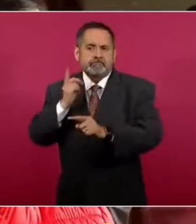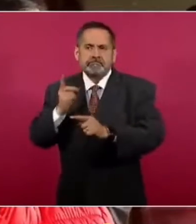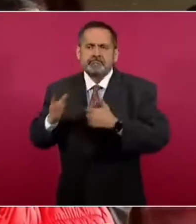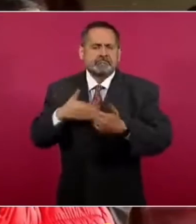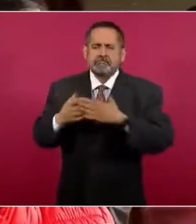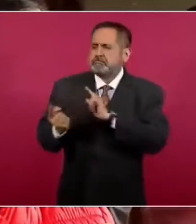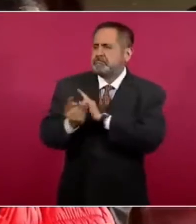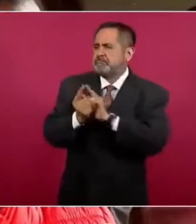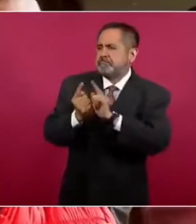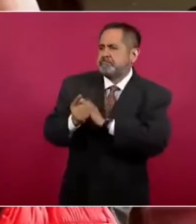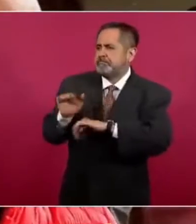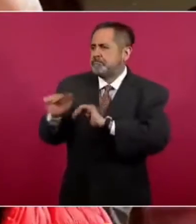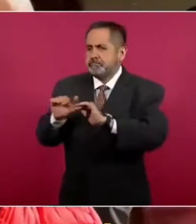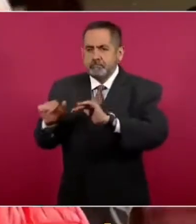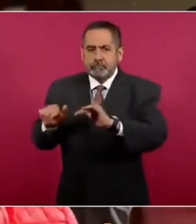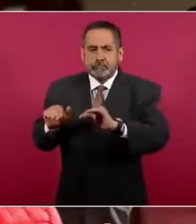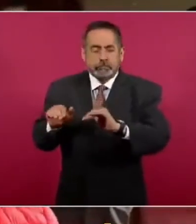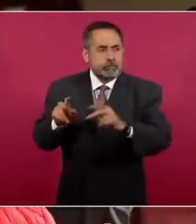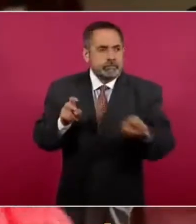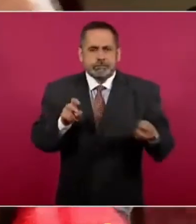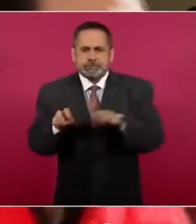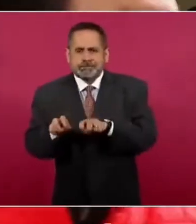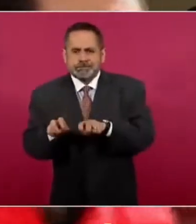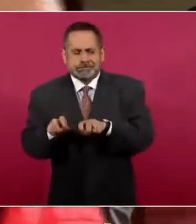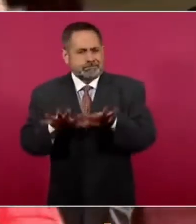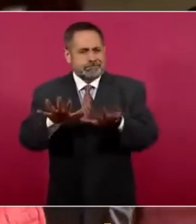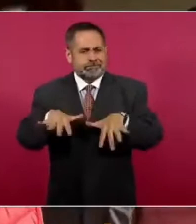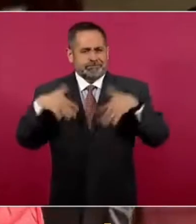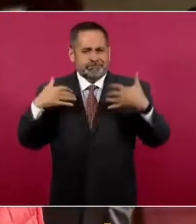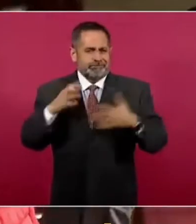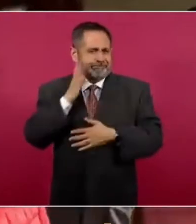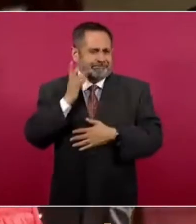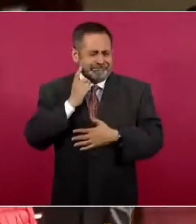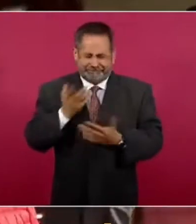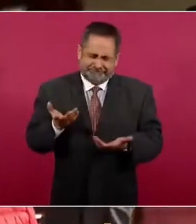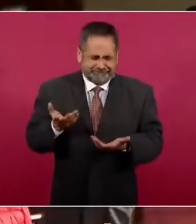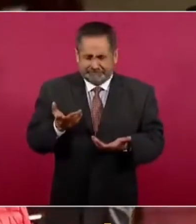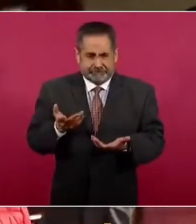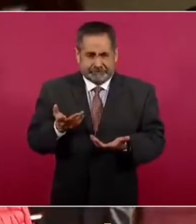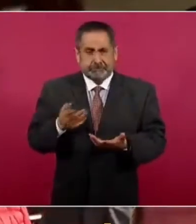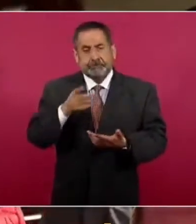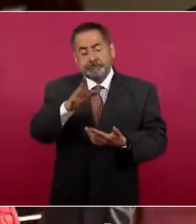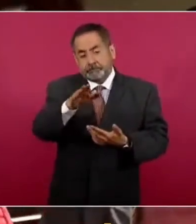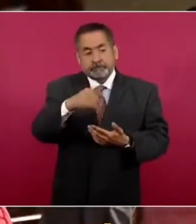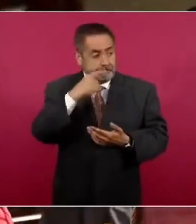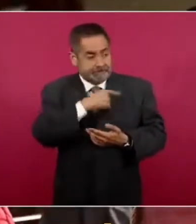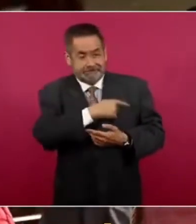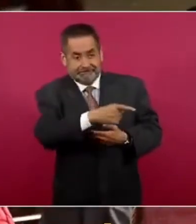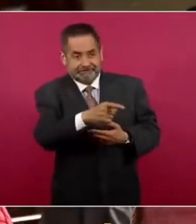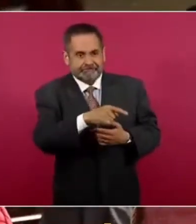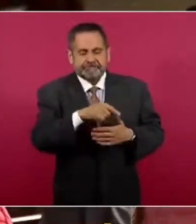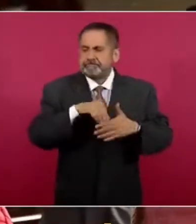impunidad y, como ya vimos, ocupan incluso curules en la Cámara de Diputados. Entre los intereses que